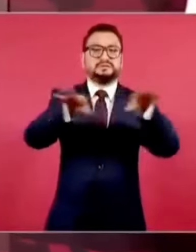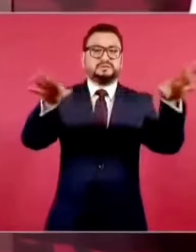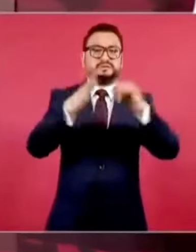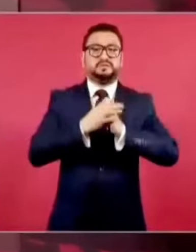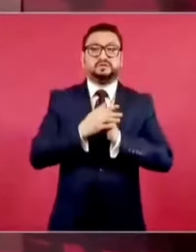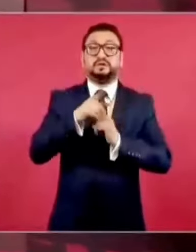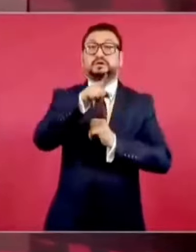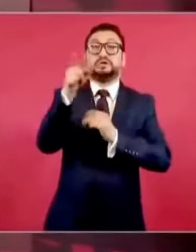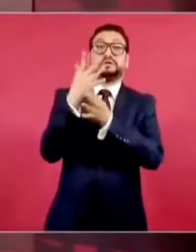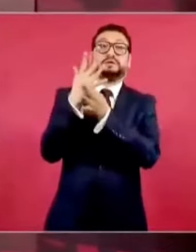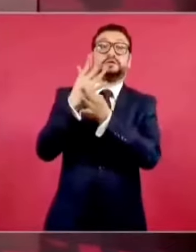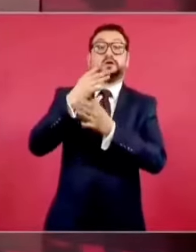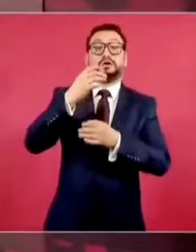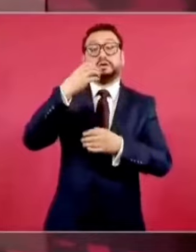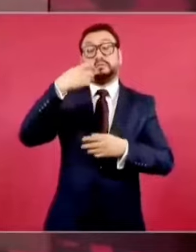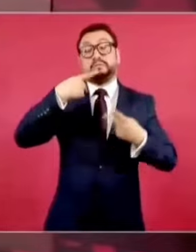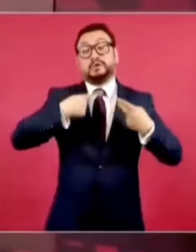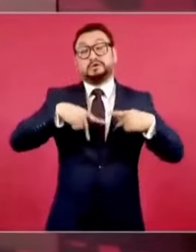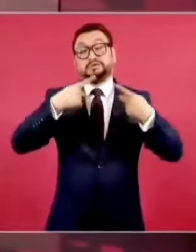los